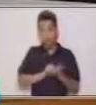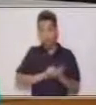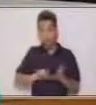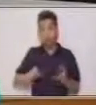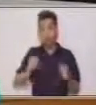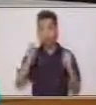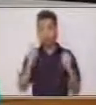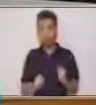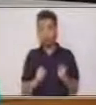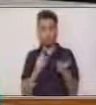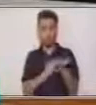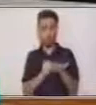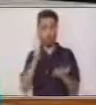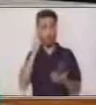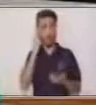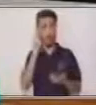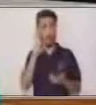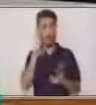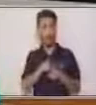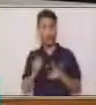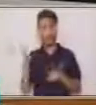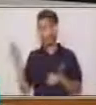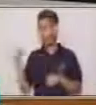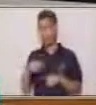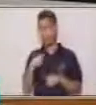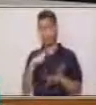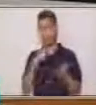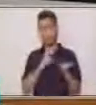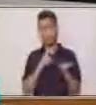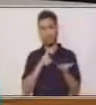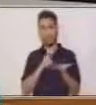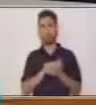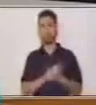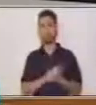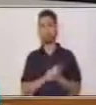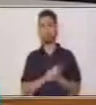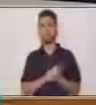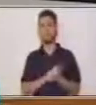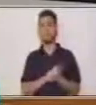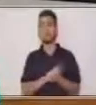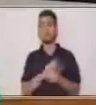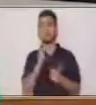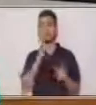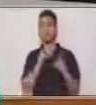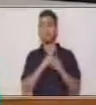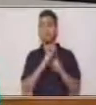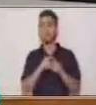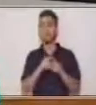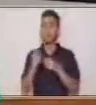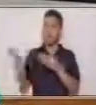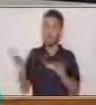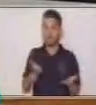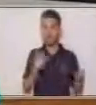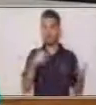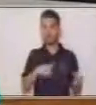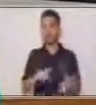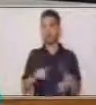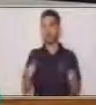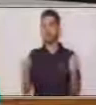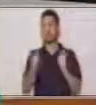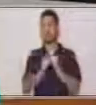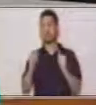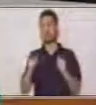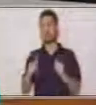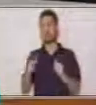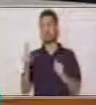puedes utilizar gel como lo voy a utilizar yo en este momento. Vamos a darle la bienvenida a la persona que nos acompaña